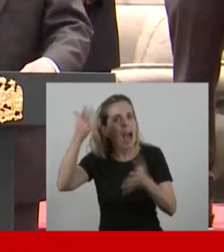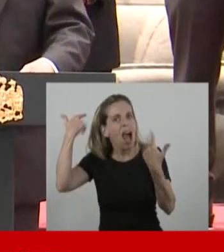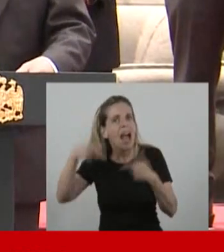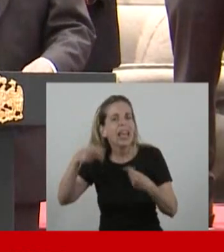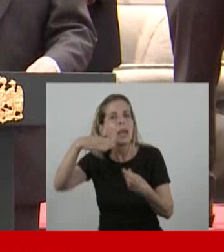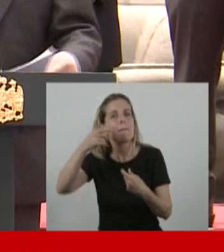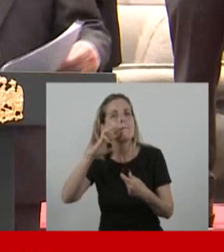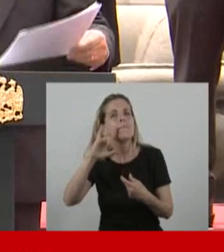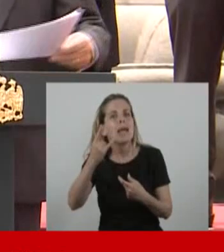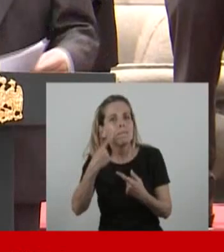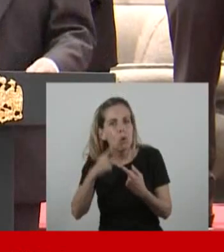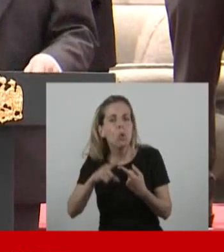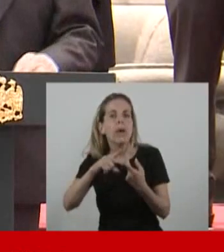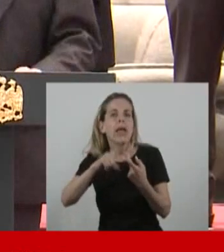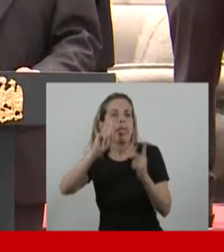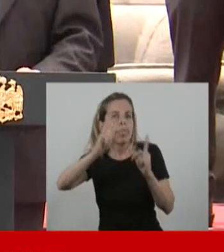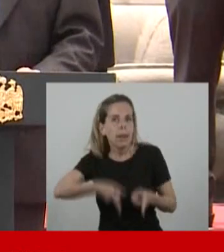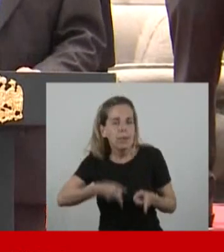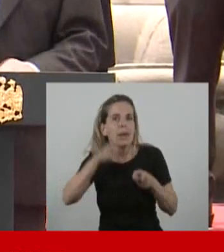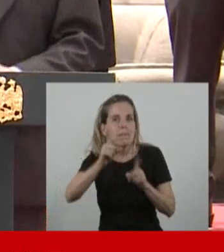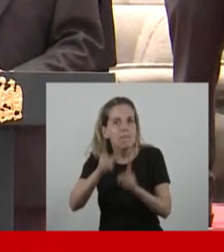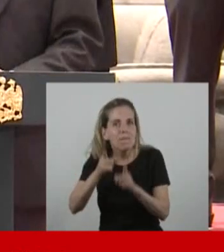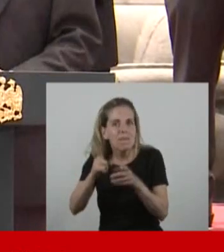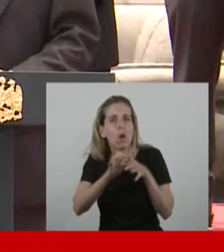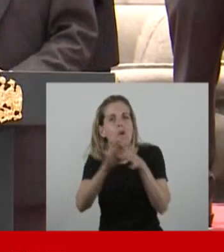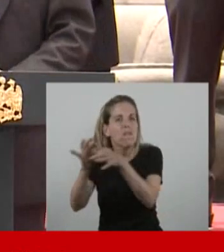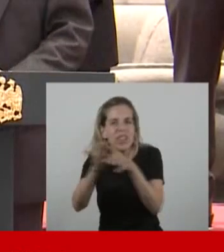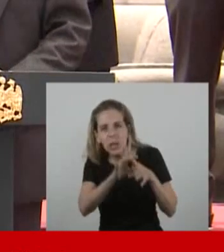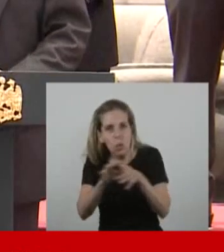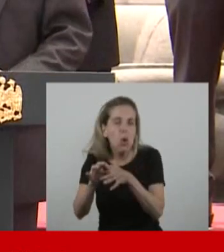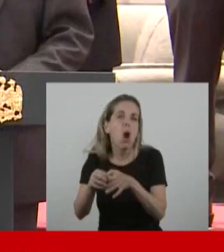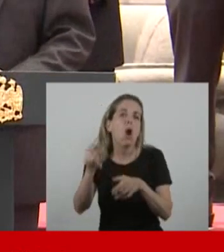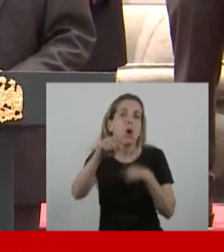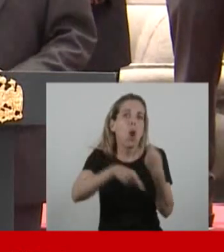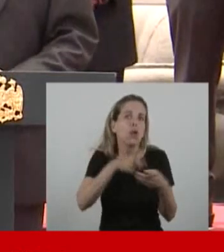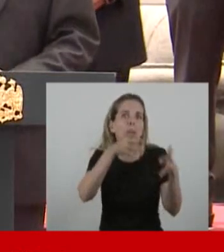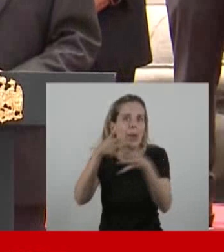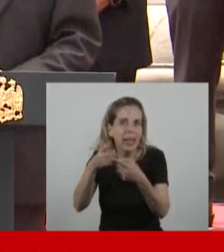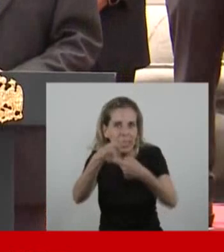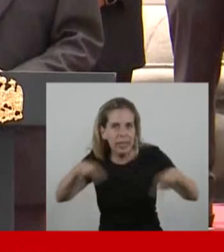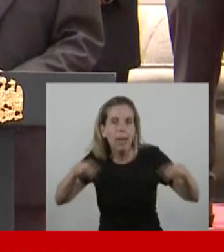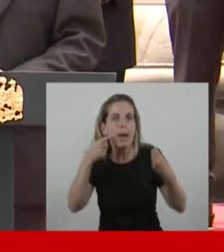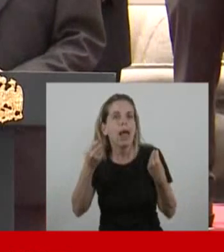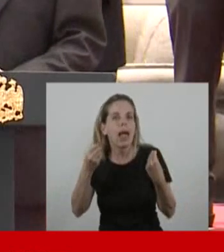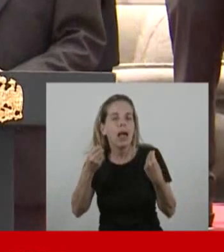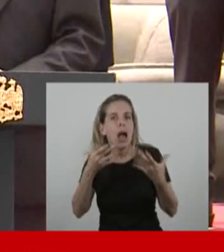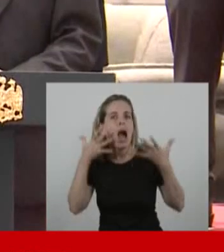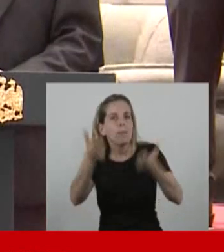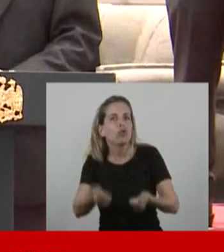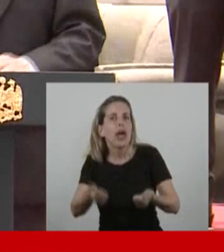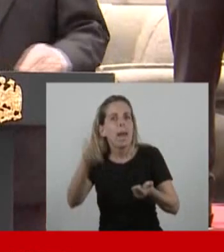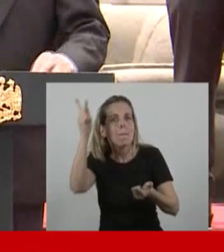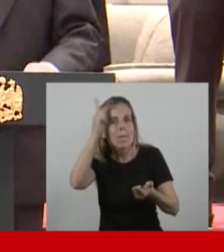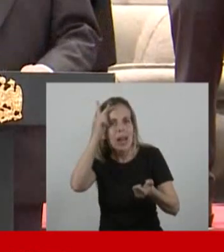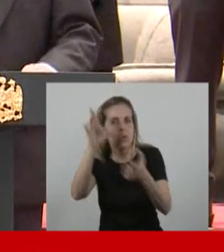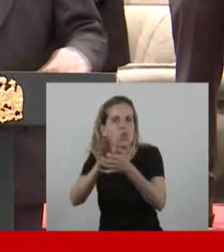Maipú y que además después se extendió con la Escuadra Libertadora para garantizar la liberación de Perú y de